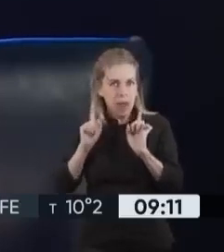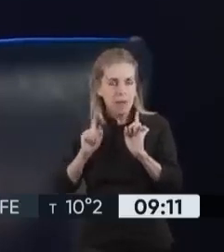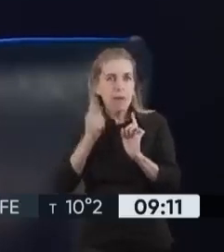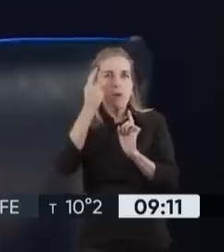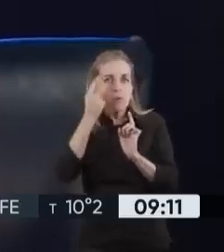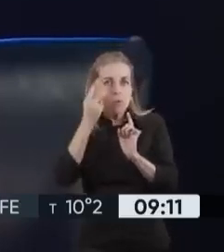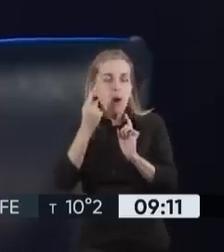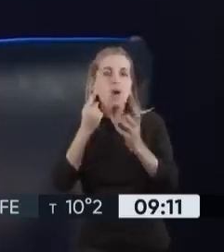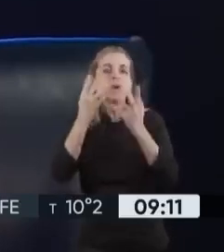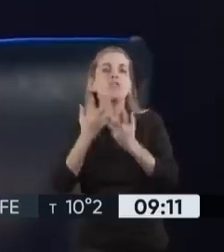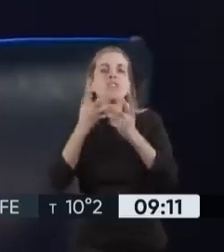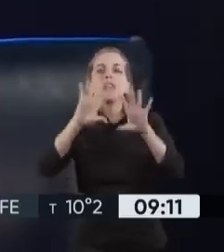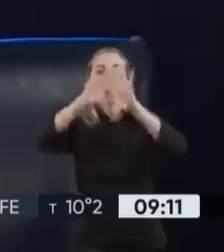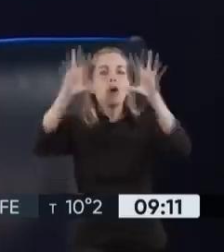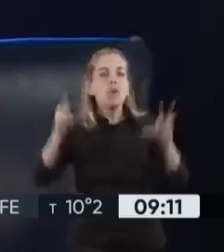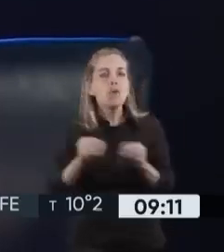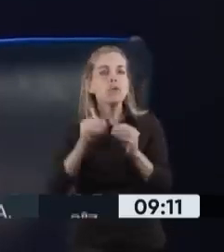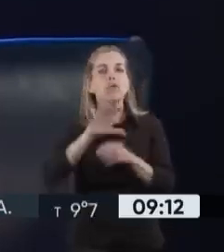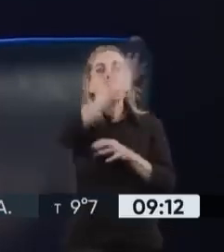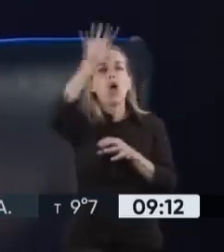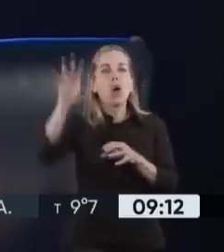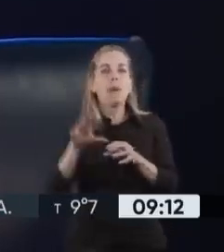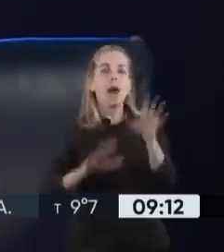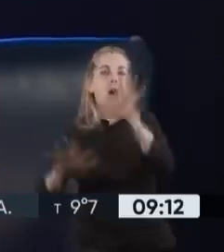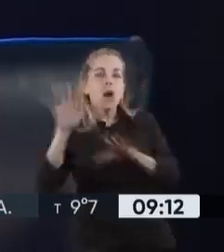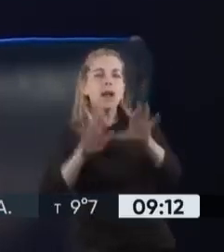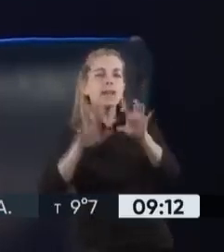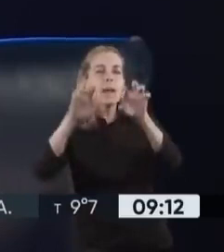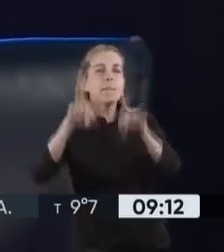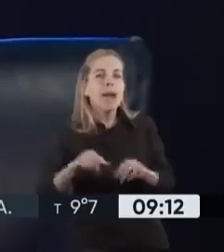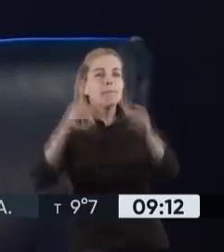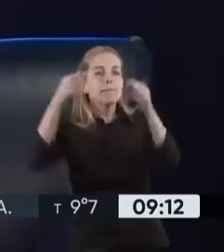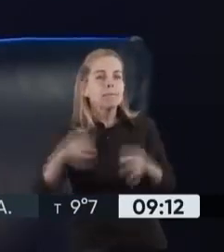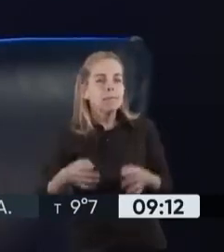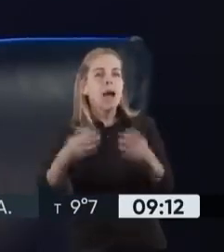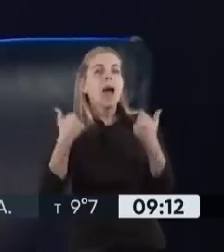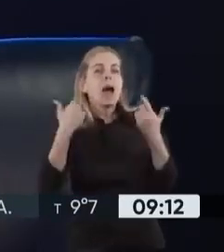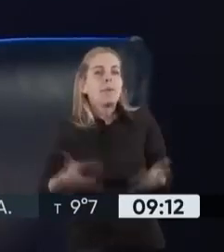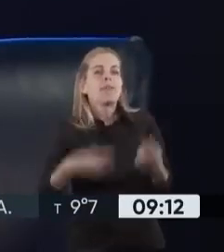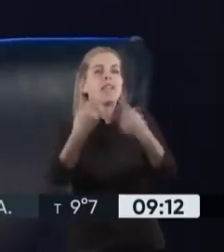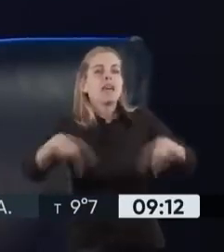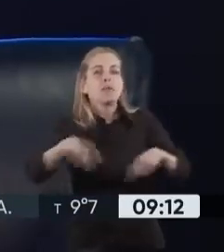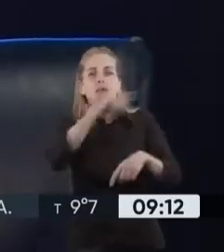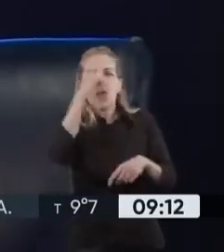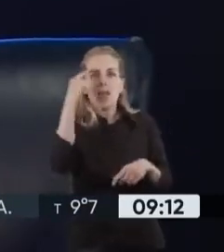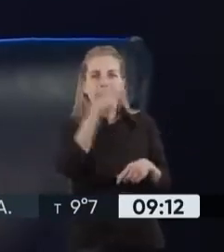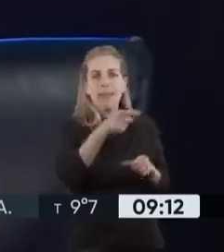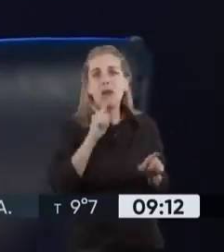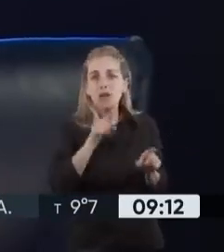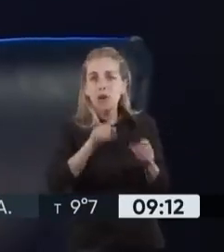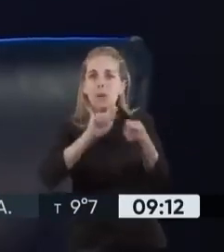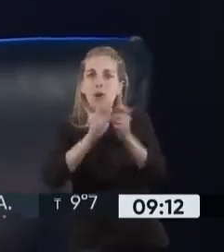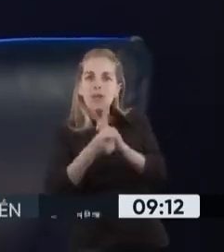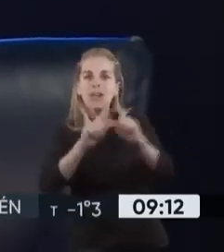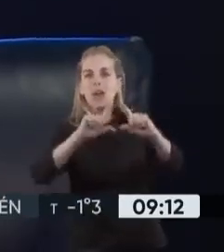lo que hace es garantizar poder planificar la utilización eficiente de los recursos del estado y eso es lo que estamos proponiendo con esta modificación